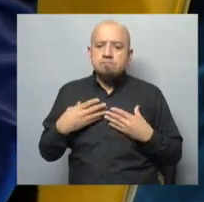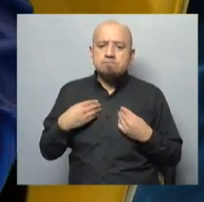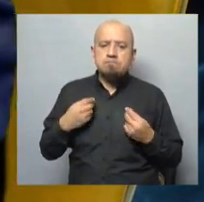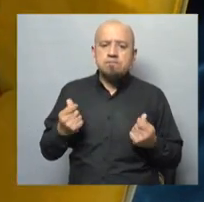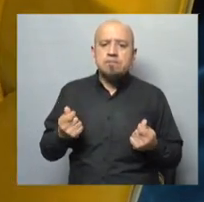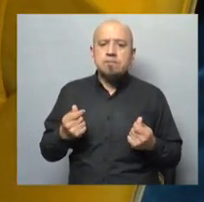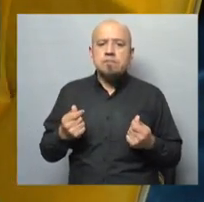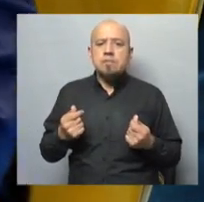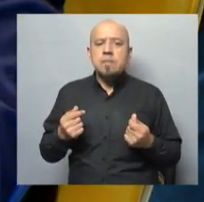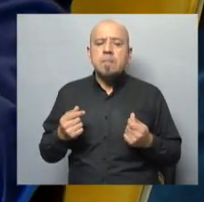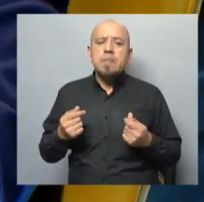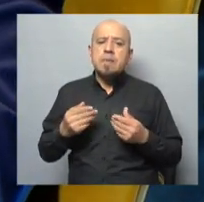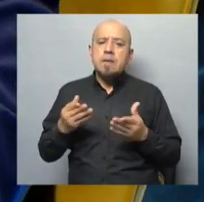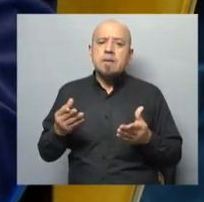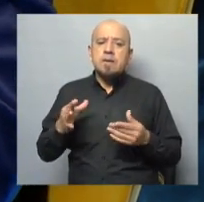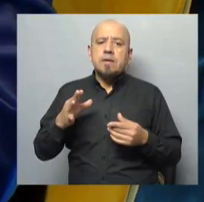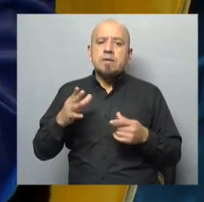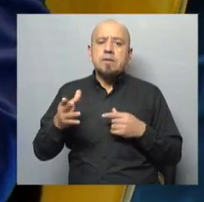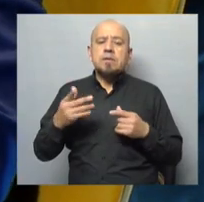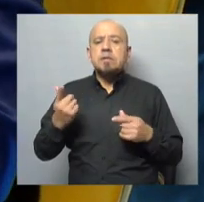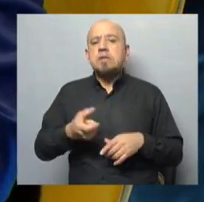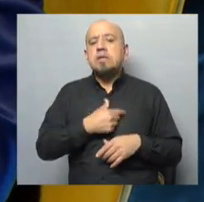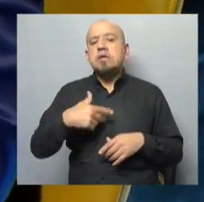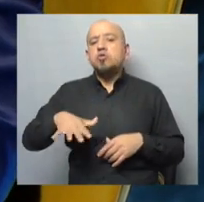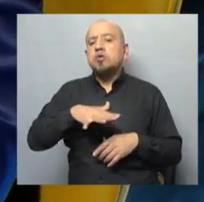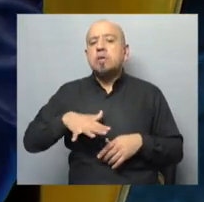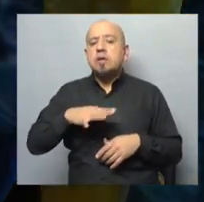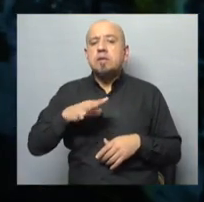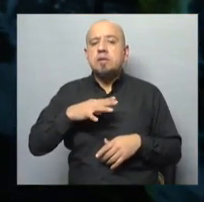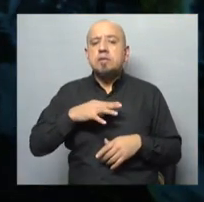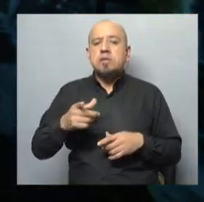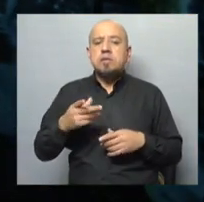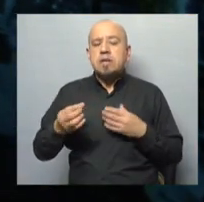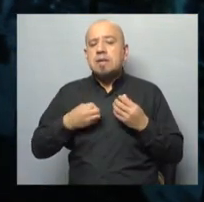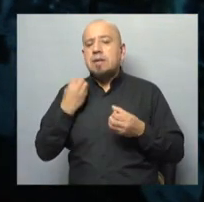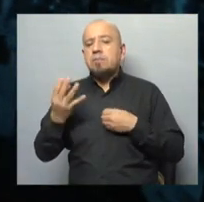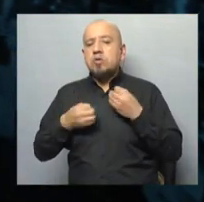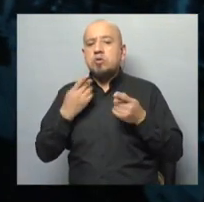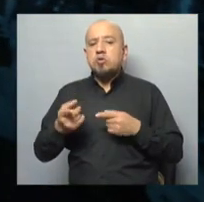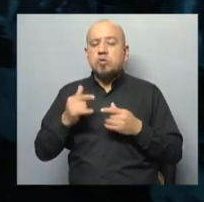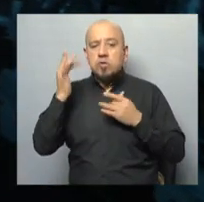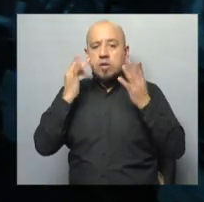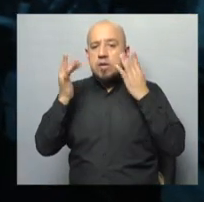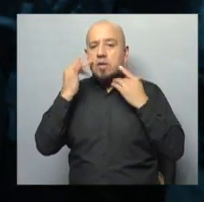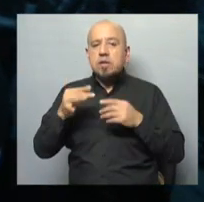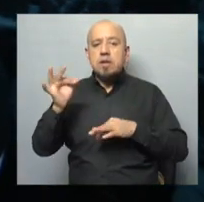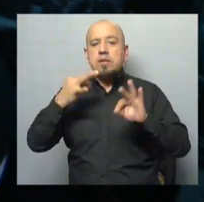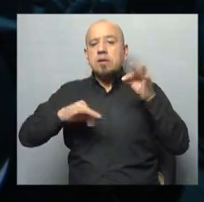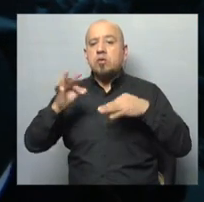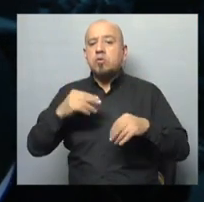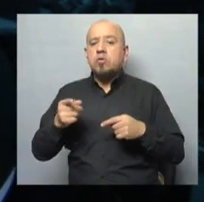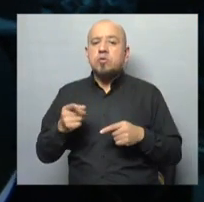o sentimos la sociedad le da a la expresión al arte del teatro es